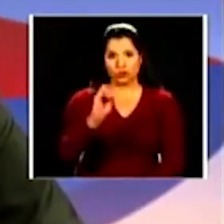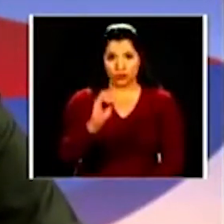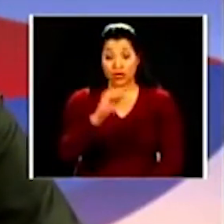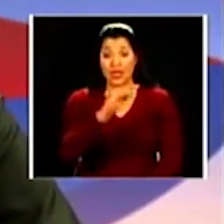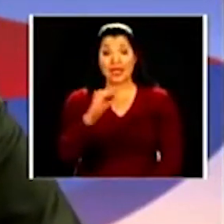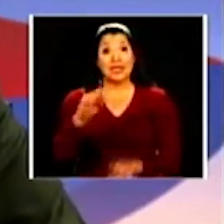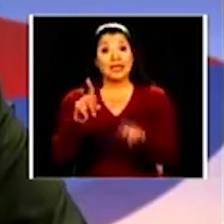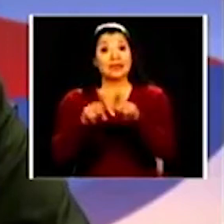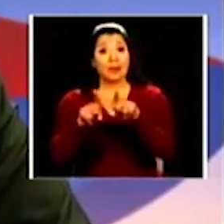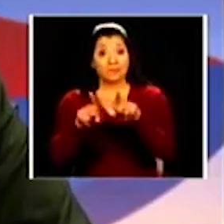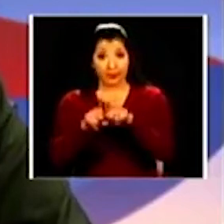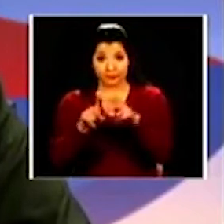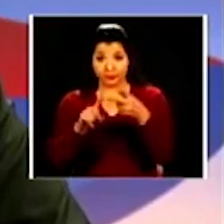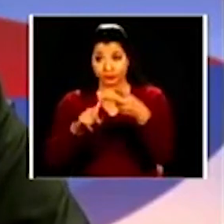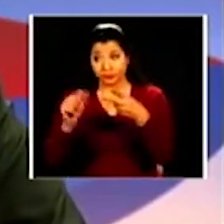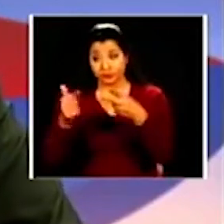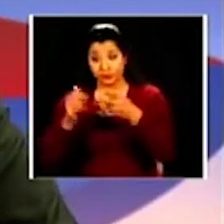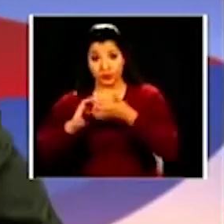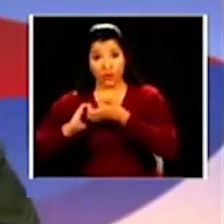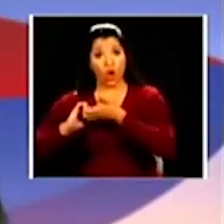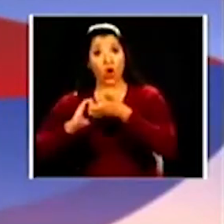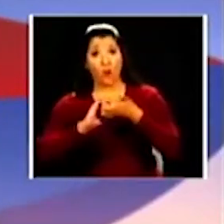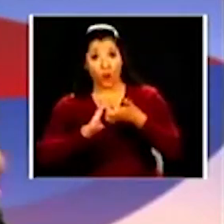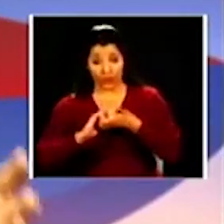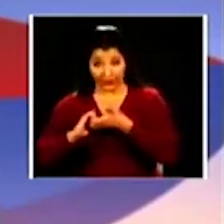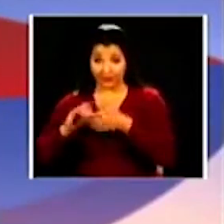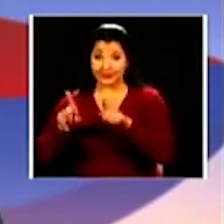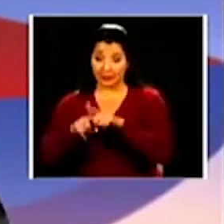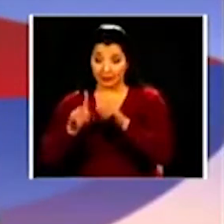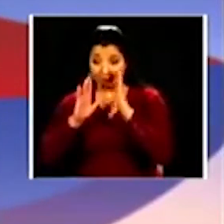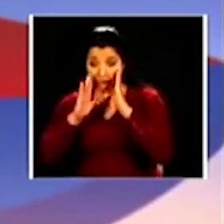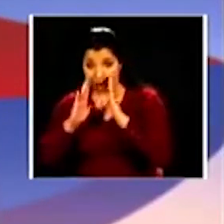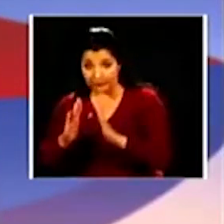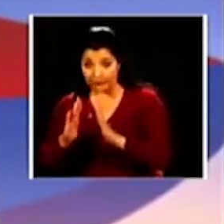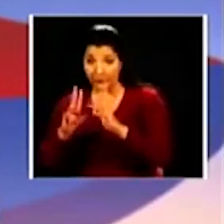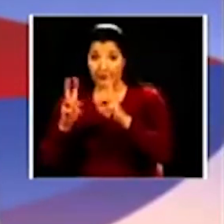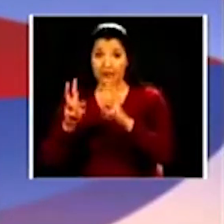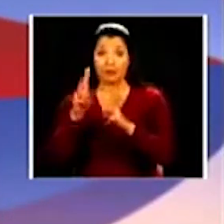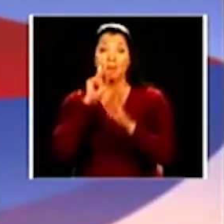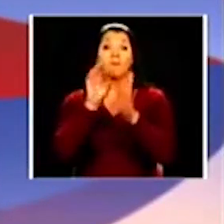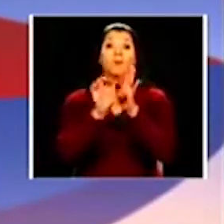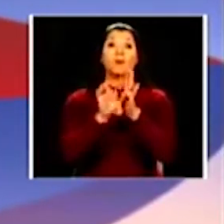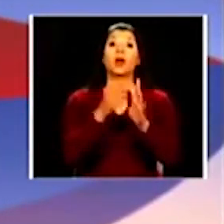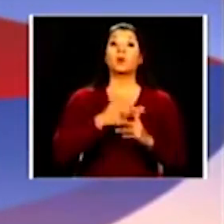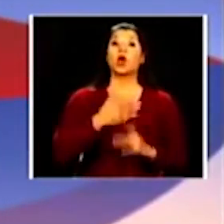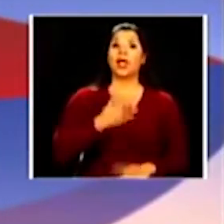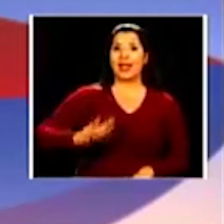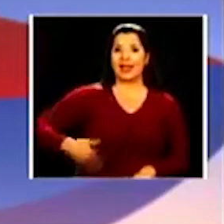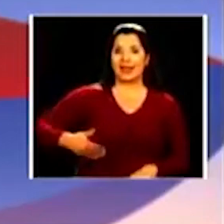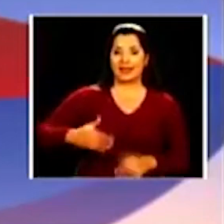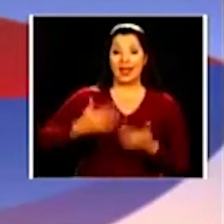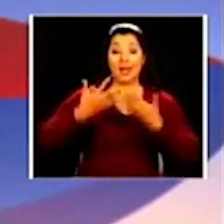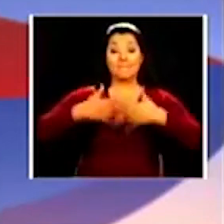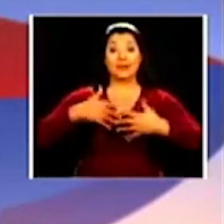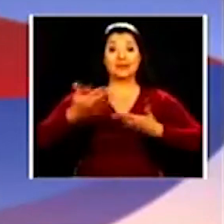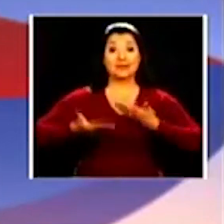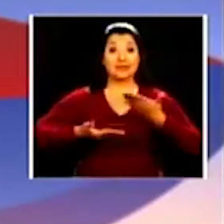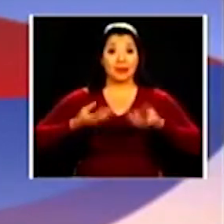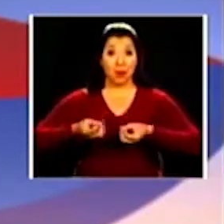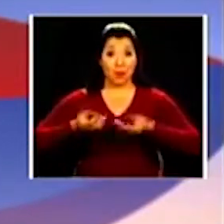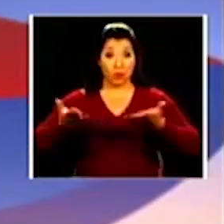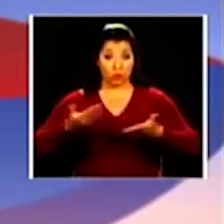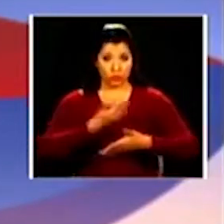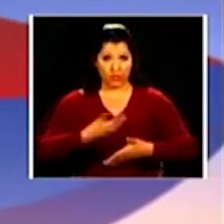cuenta algunas cooperativas que han entrado a trabajar en el tema. En el caso de Heredia en particular, la empresa de servicios públicos de Heredia. ¿En qué